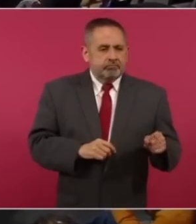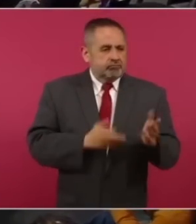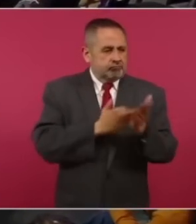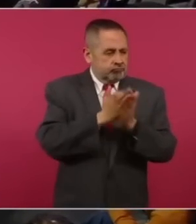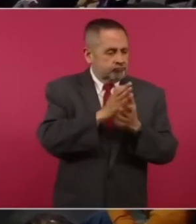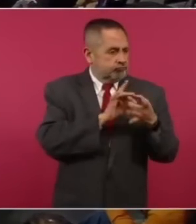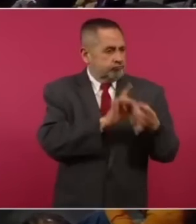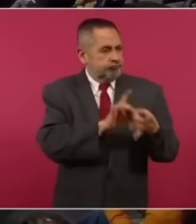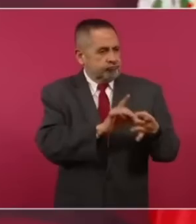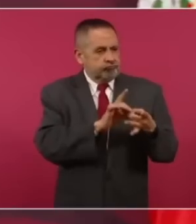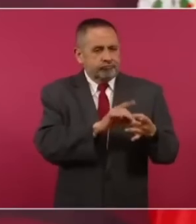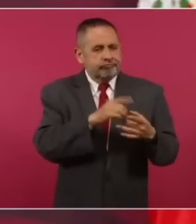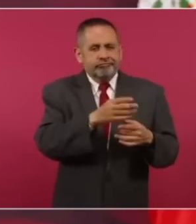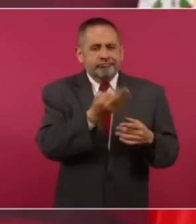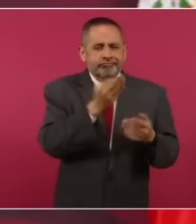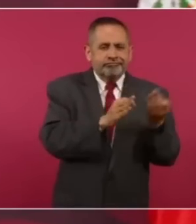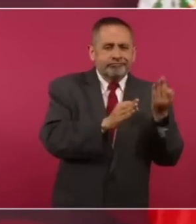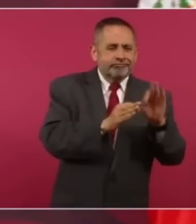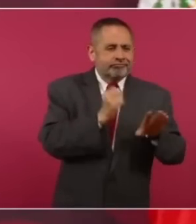lealtades.